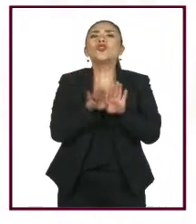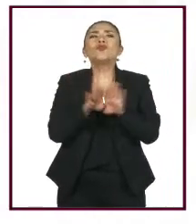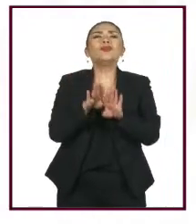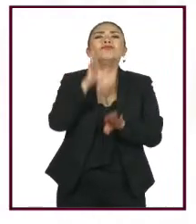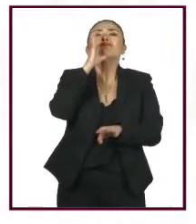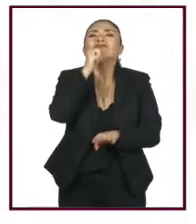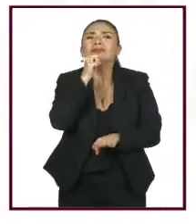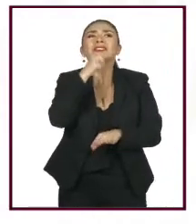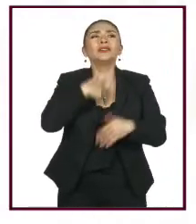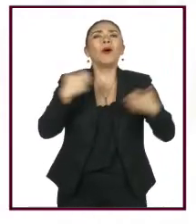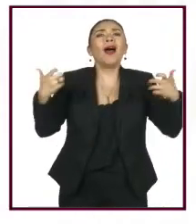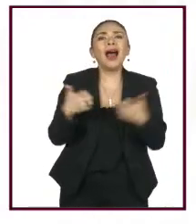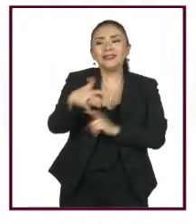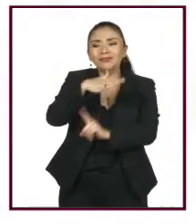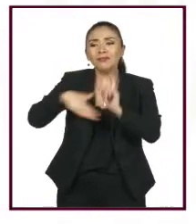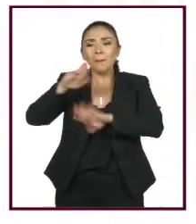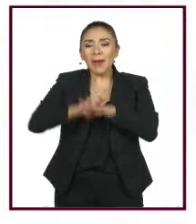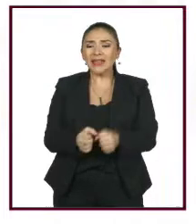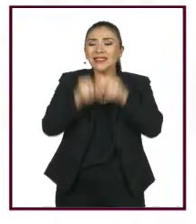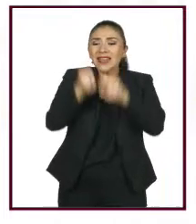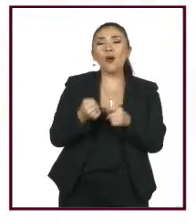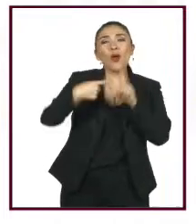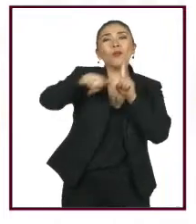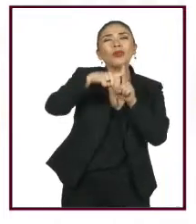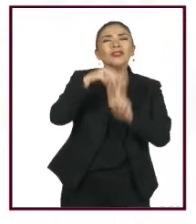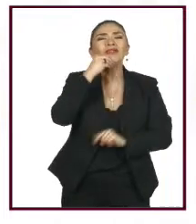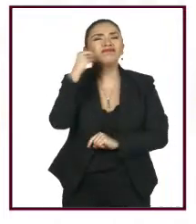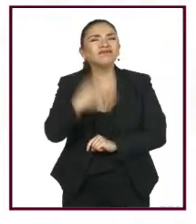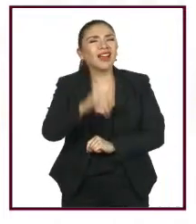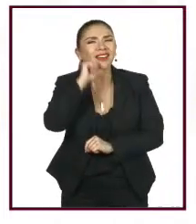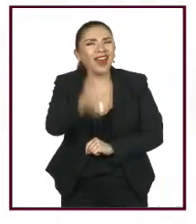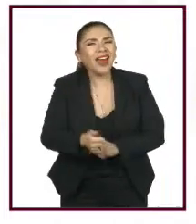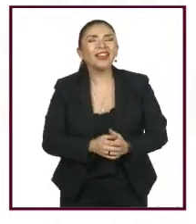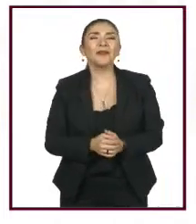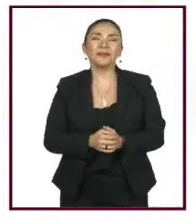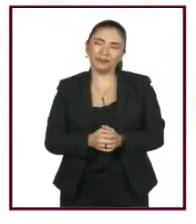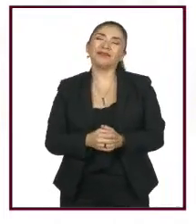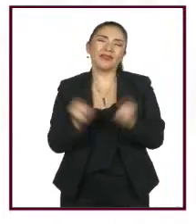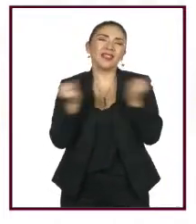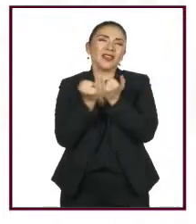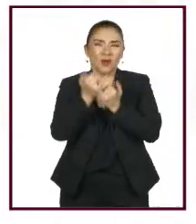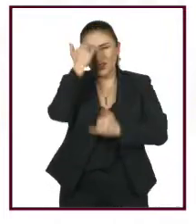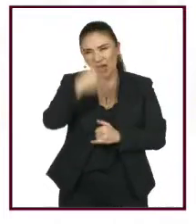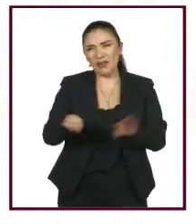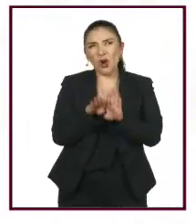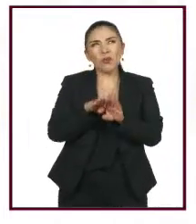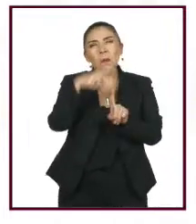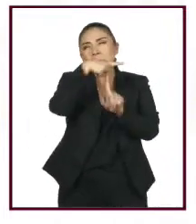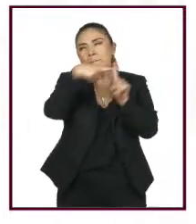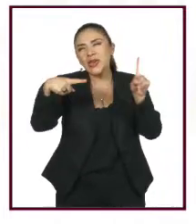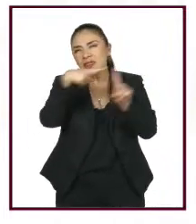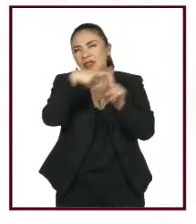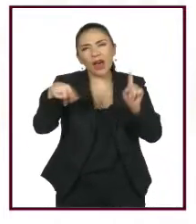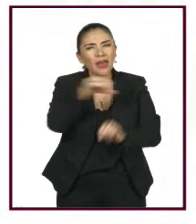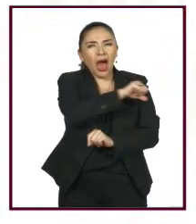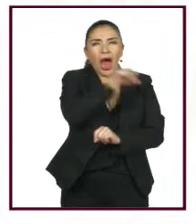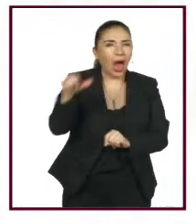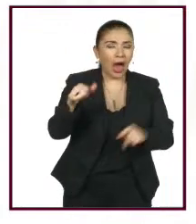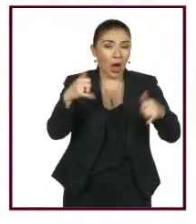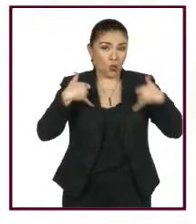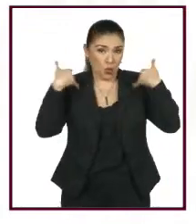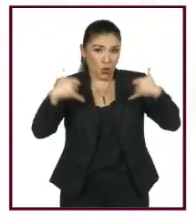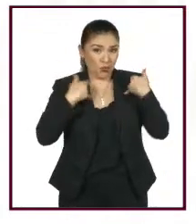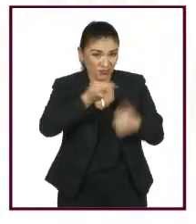capacidad para proporcionar ambientes seguros y positivos. Y sabemos que también más del 50% de las y